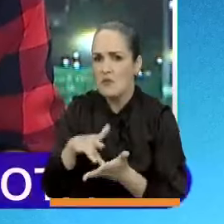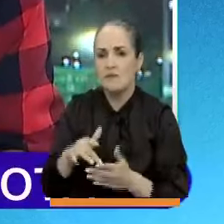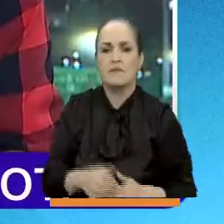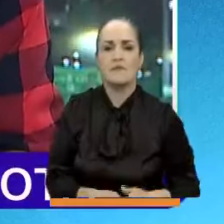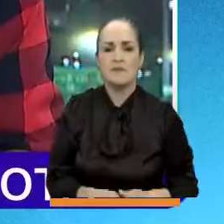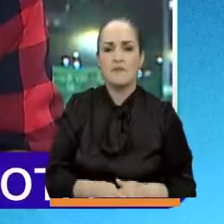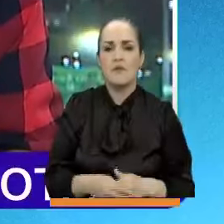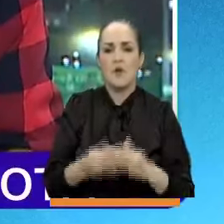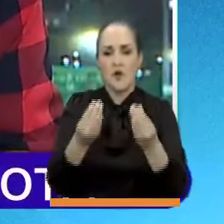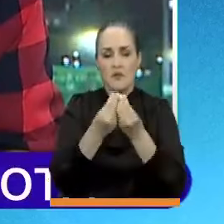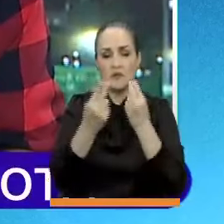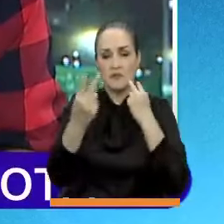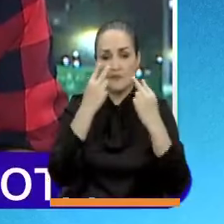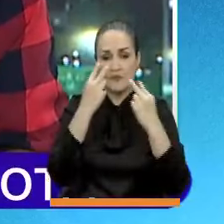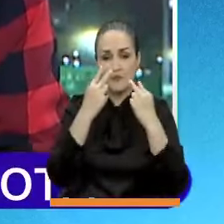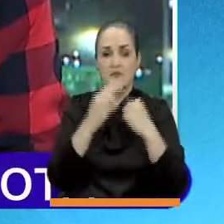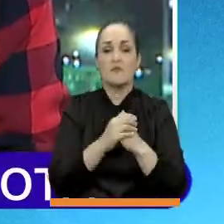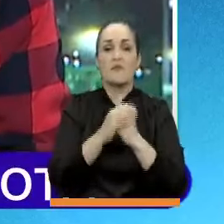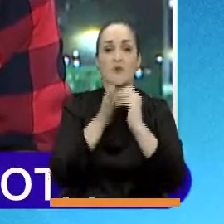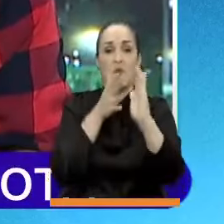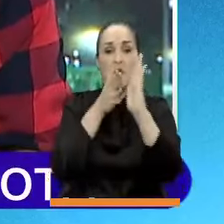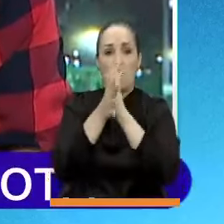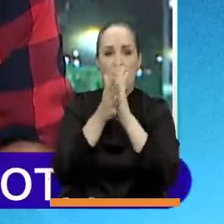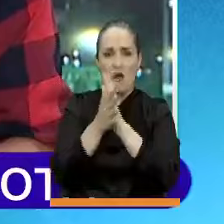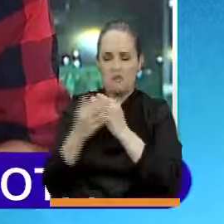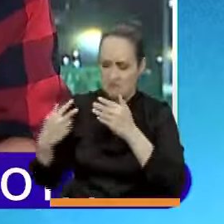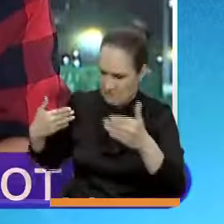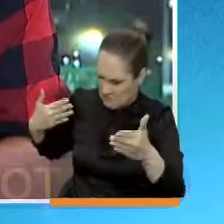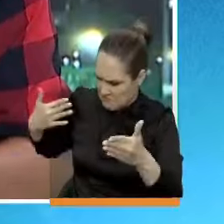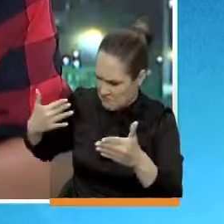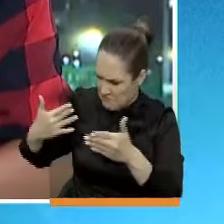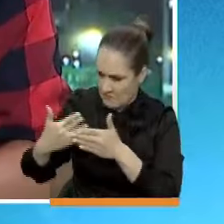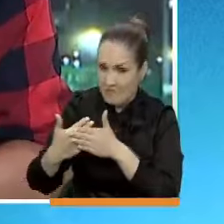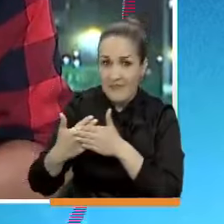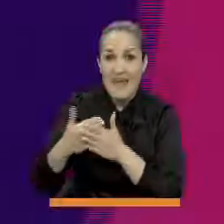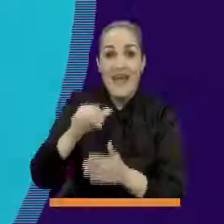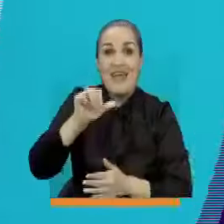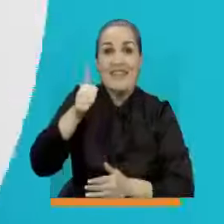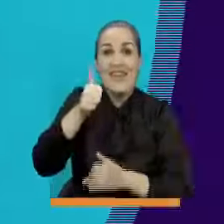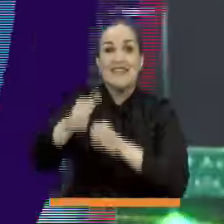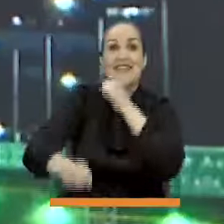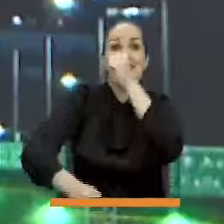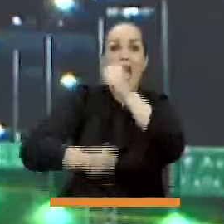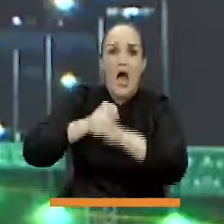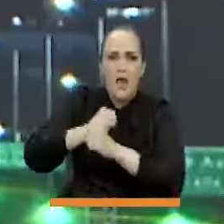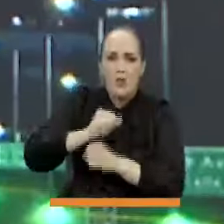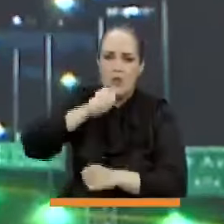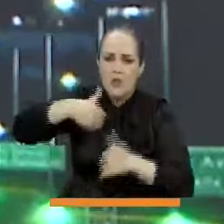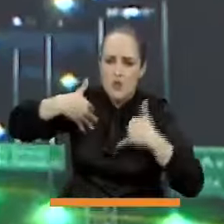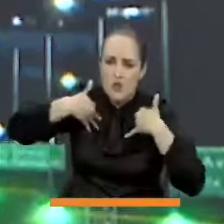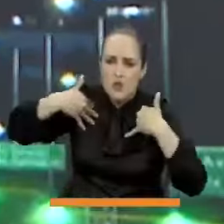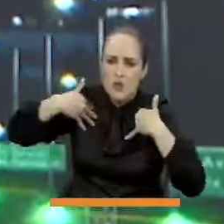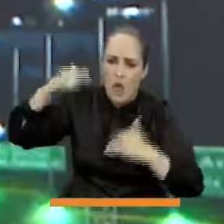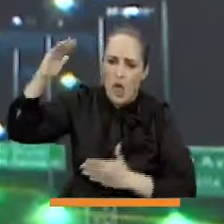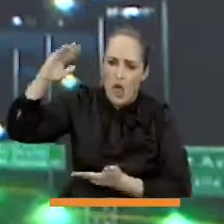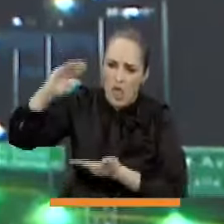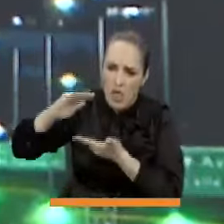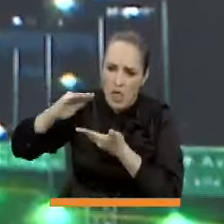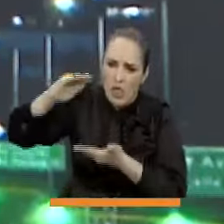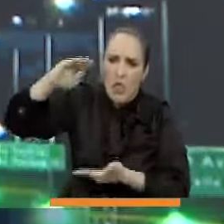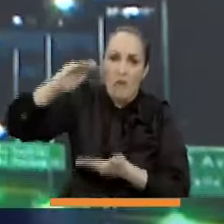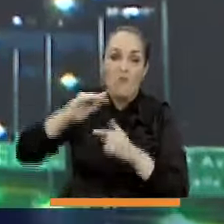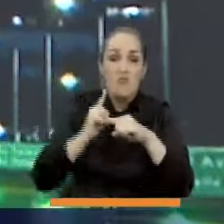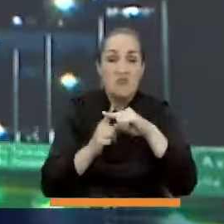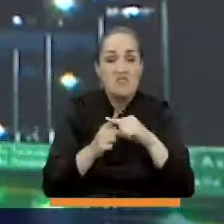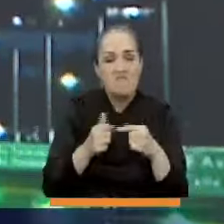Compañeros televidentes, pues el balance para las clínicas y hospitales en 10 años de viacrucis con Café Salud no es positivo. La